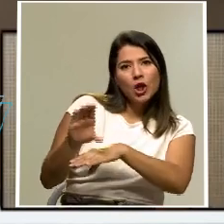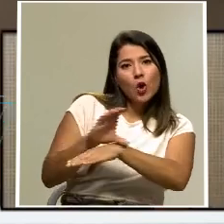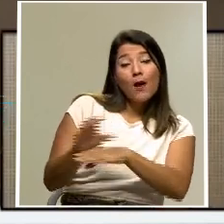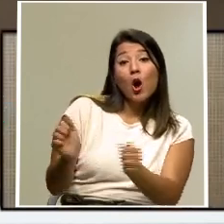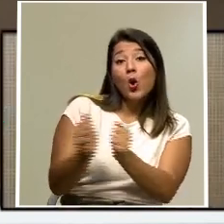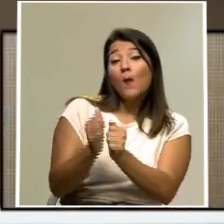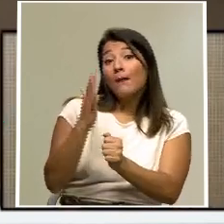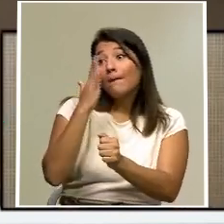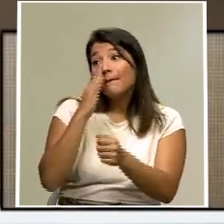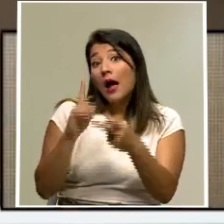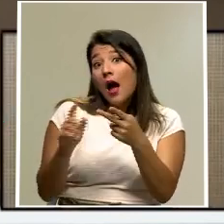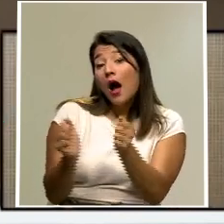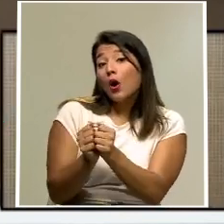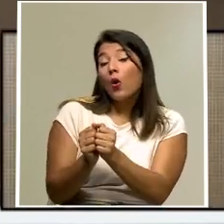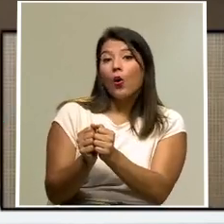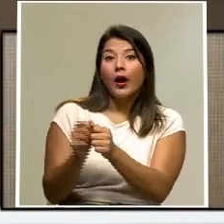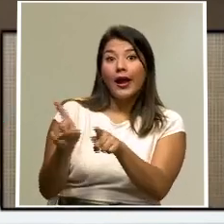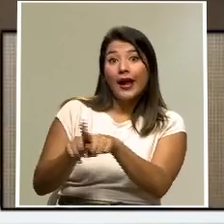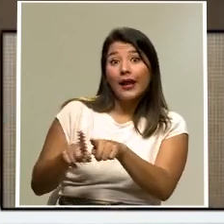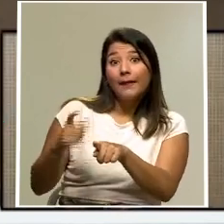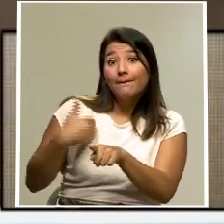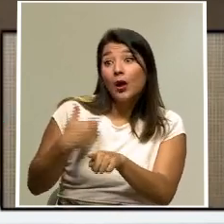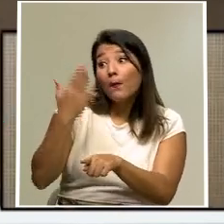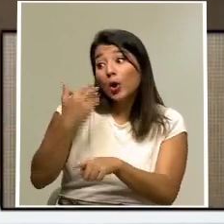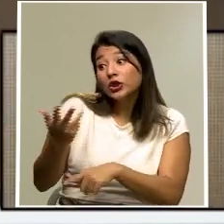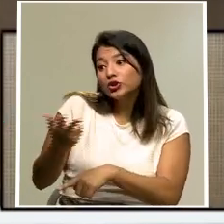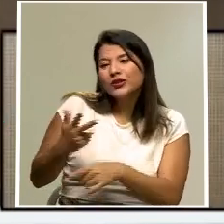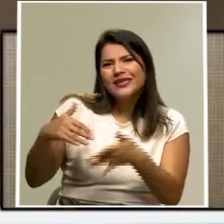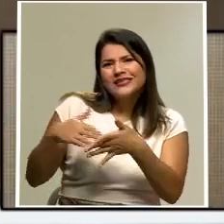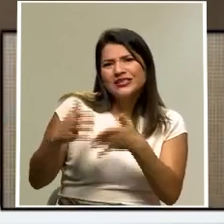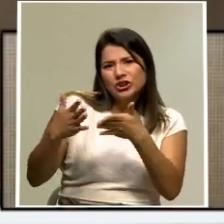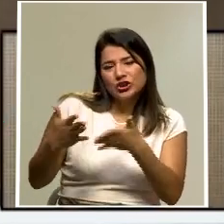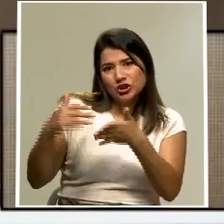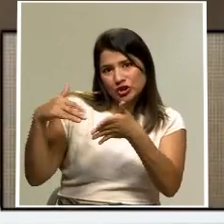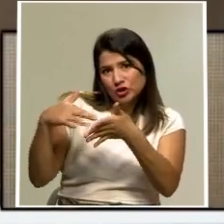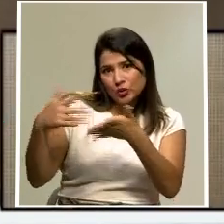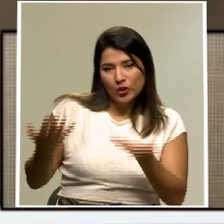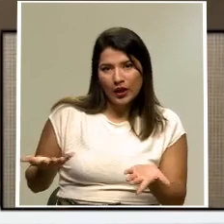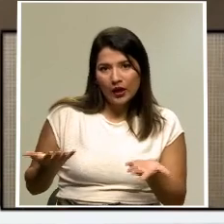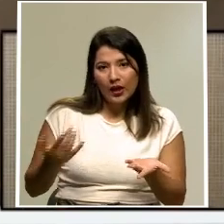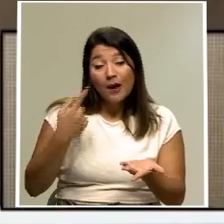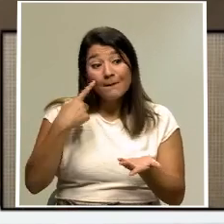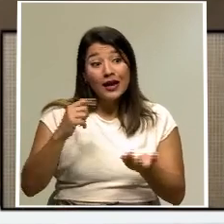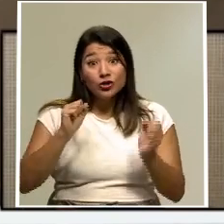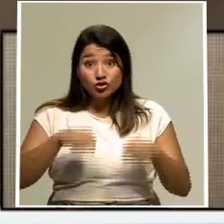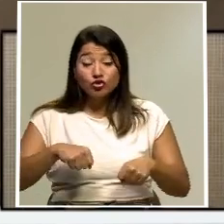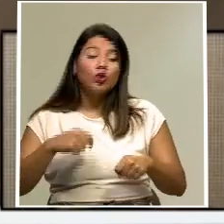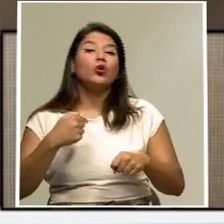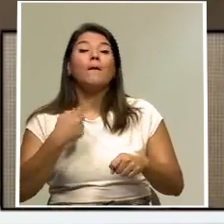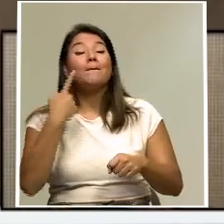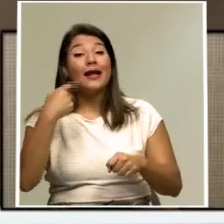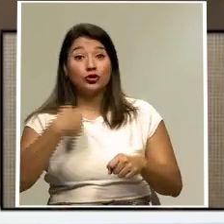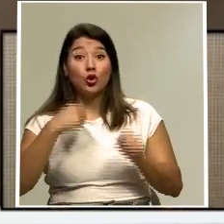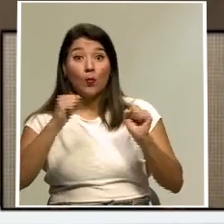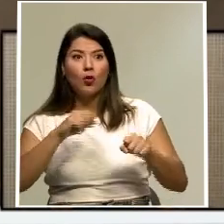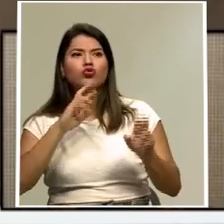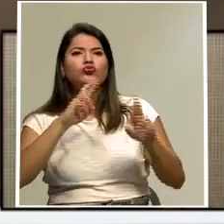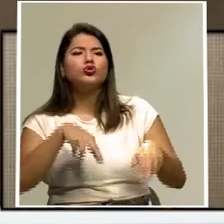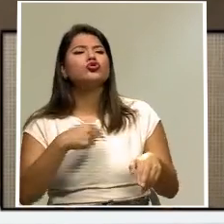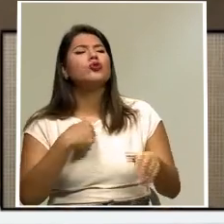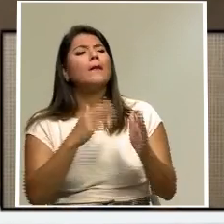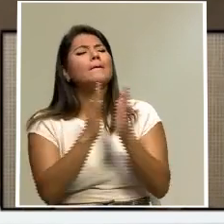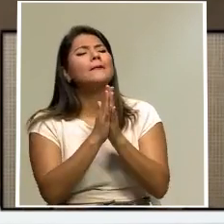madre, porque los tres estudian. Para responder esa pregunta, ruego a este